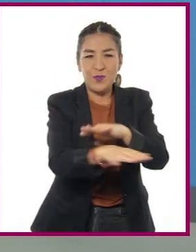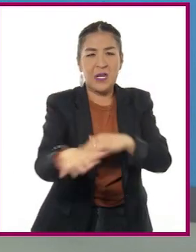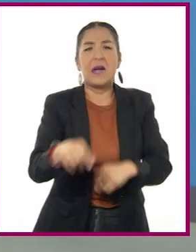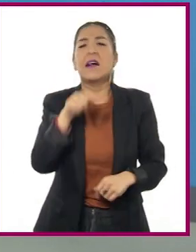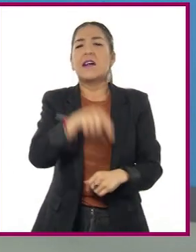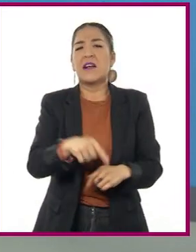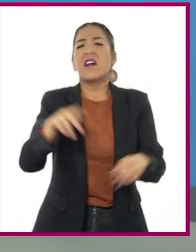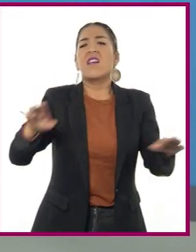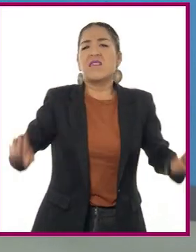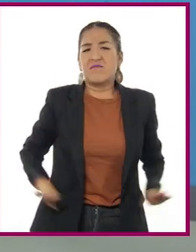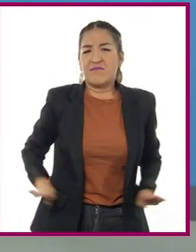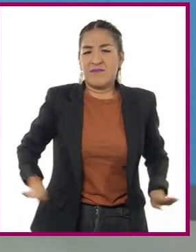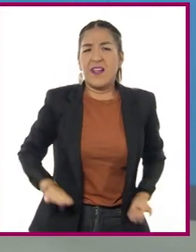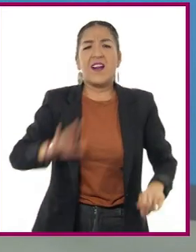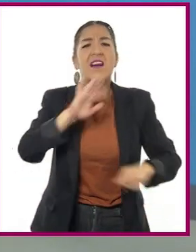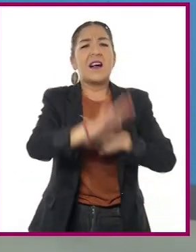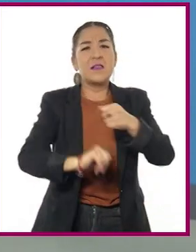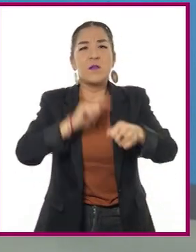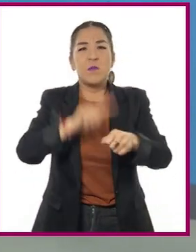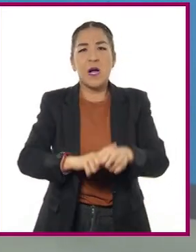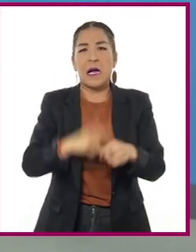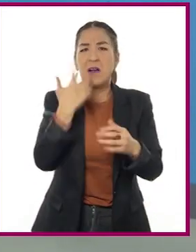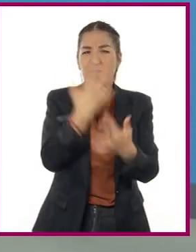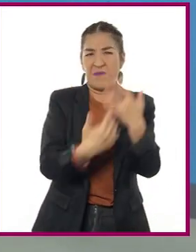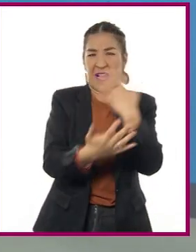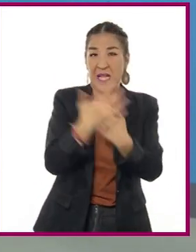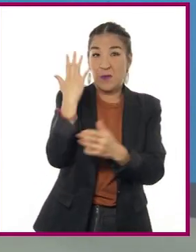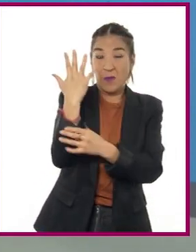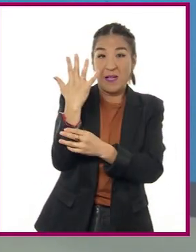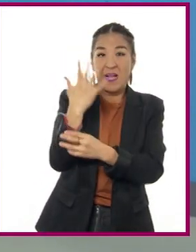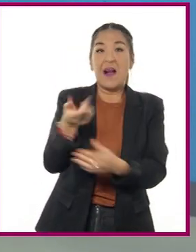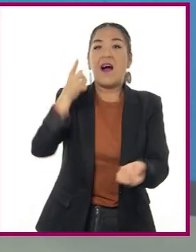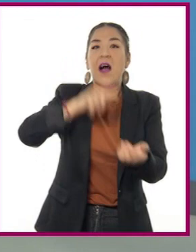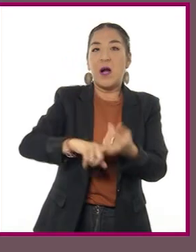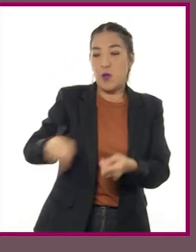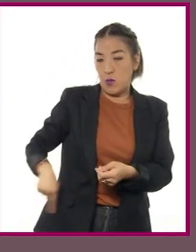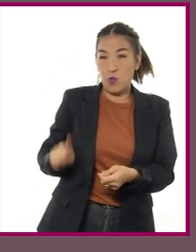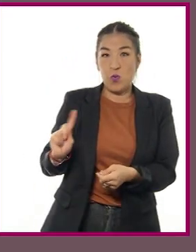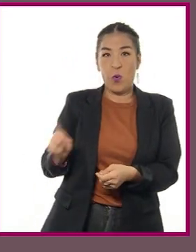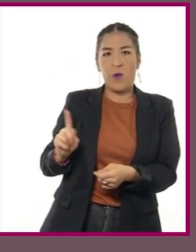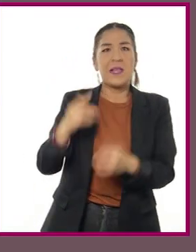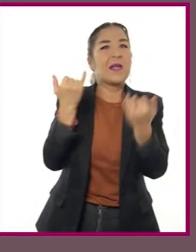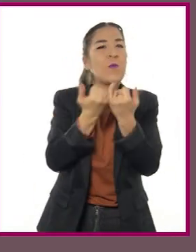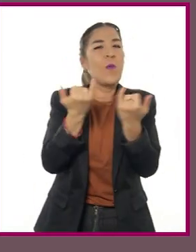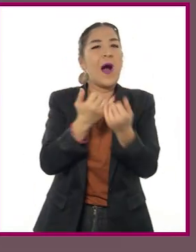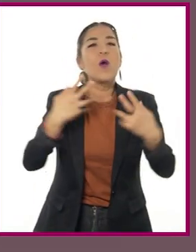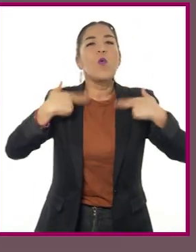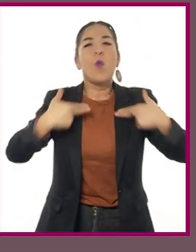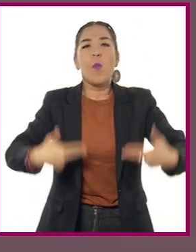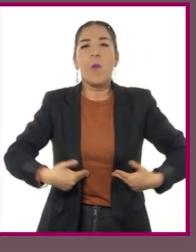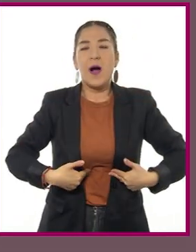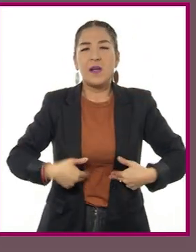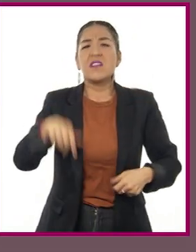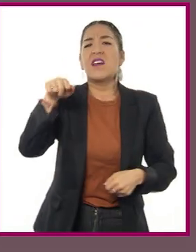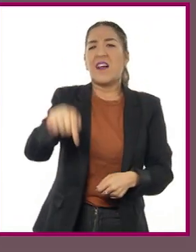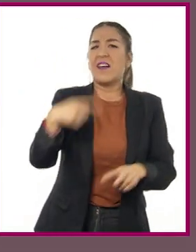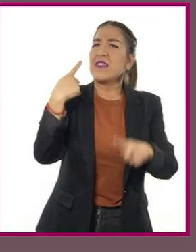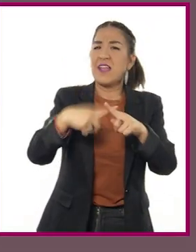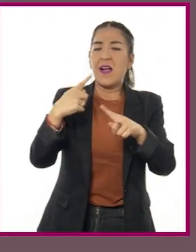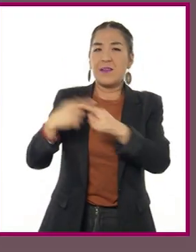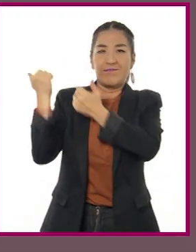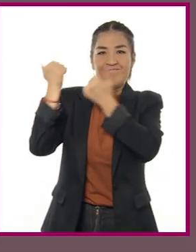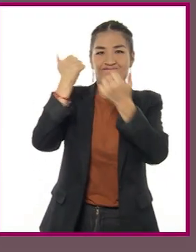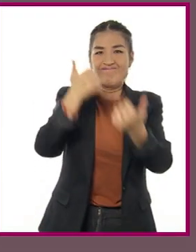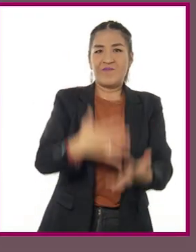se caracterizó por tener una mano humana en el extremo de la cola. Se creía que era un enviado de